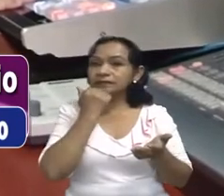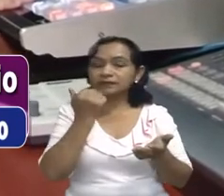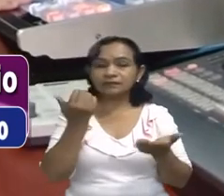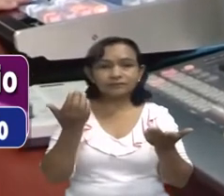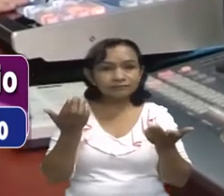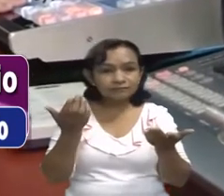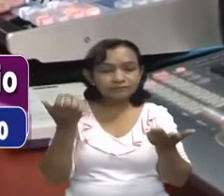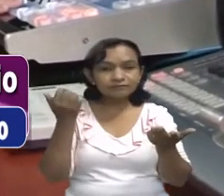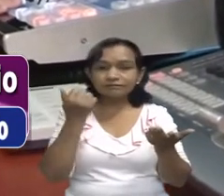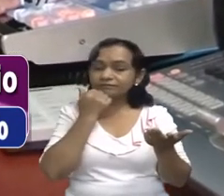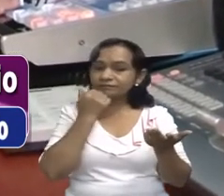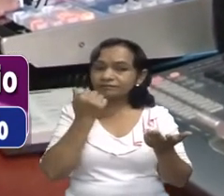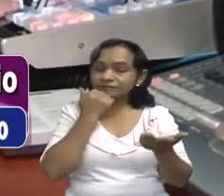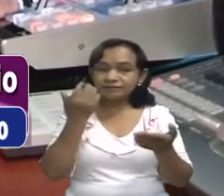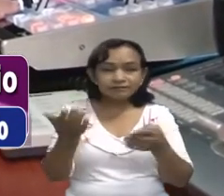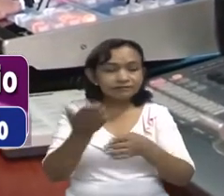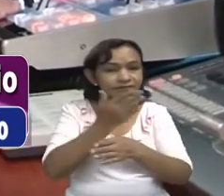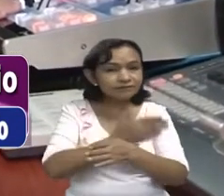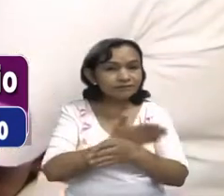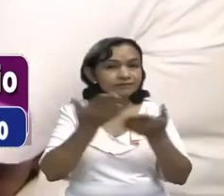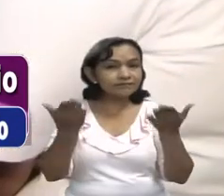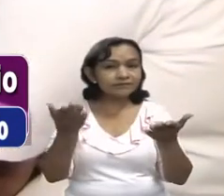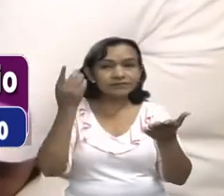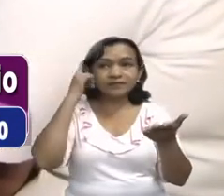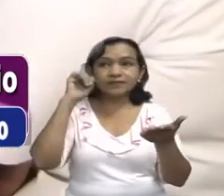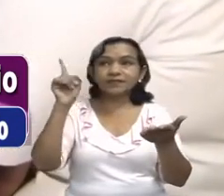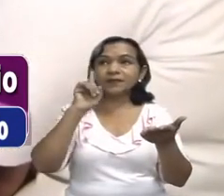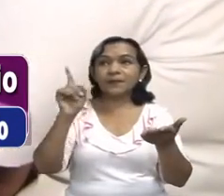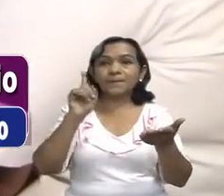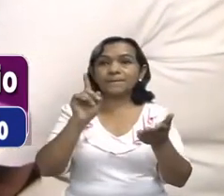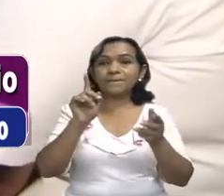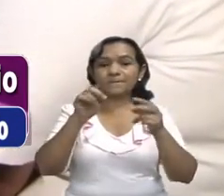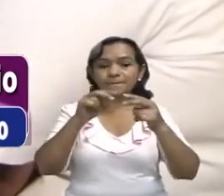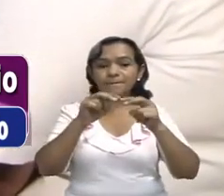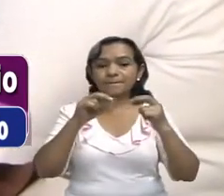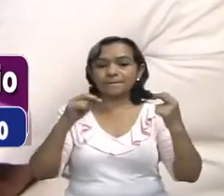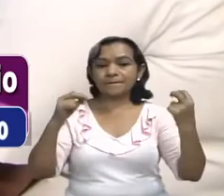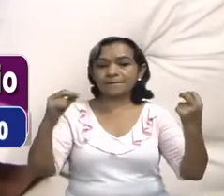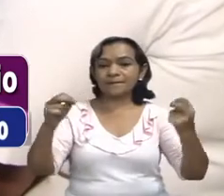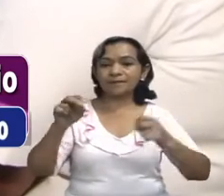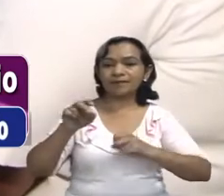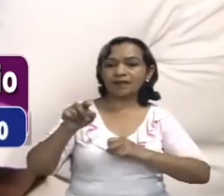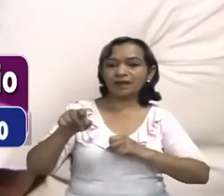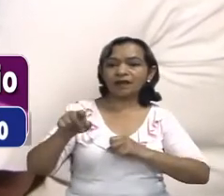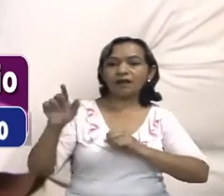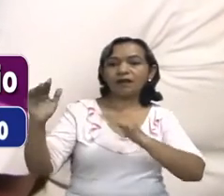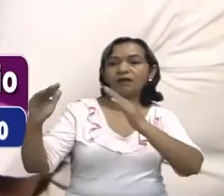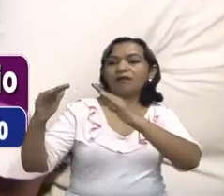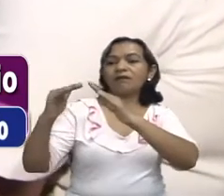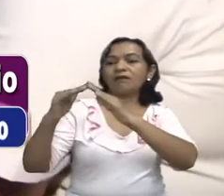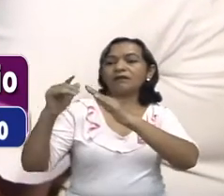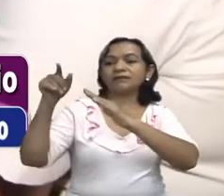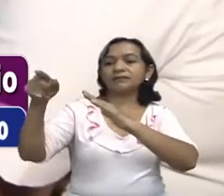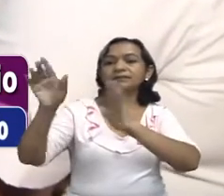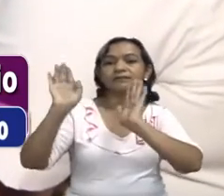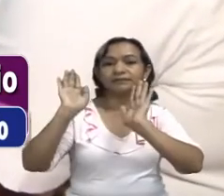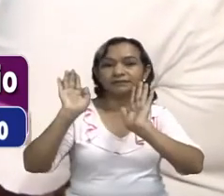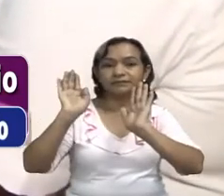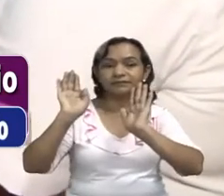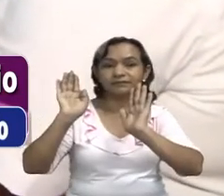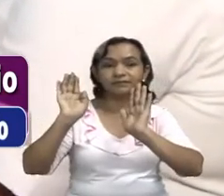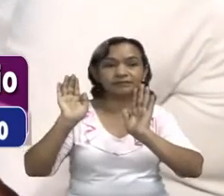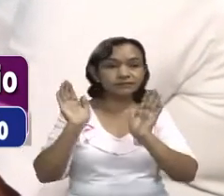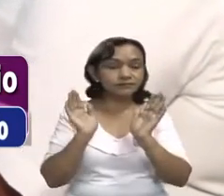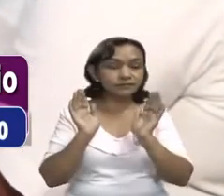torpe, y de repente, bueno, si no los miraban en el plenario es que el diputado pues estaba en su casa, y no era así. El así diputado es. No